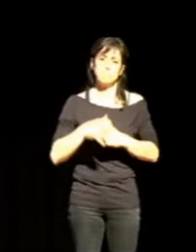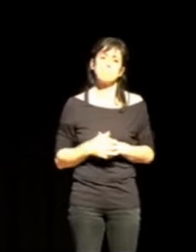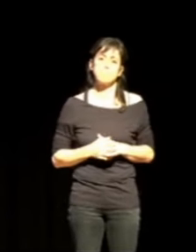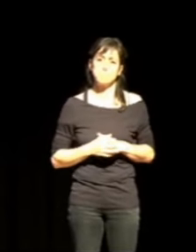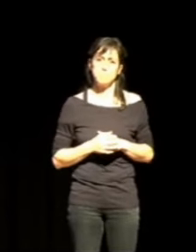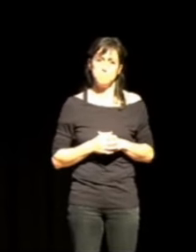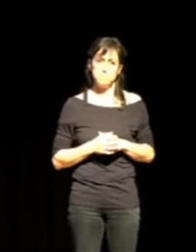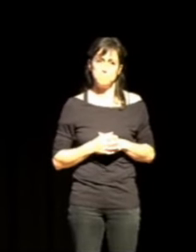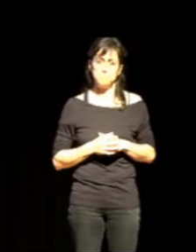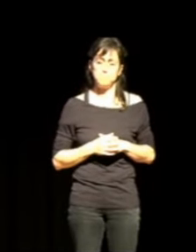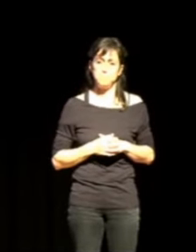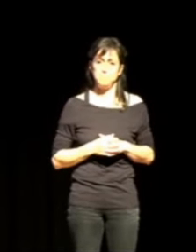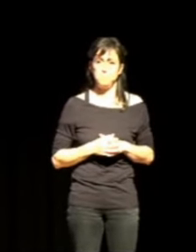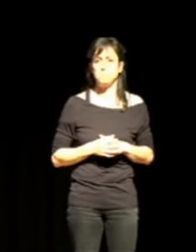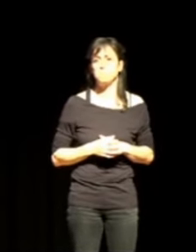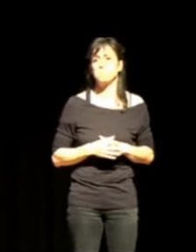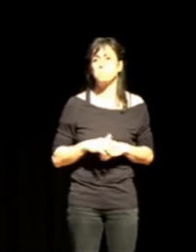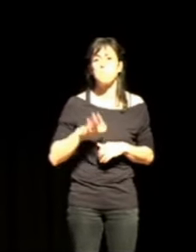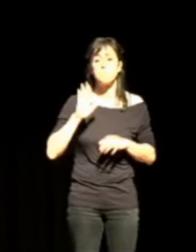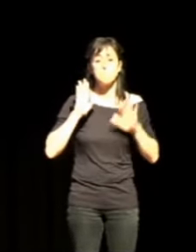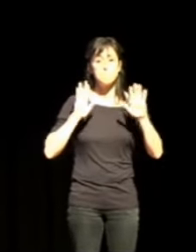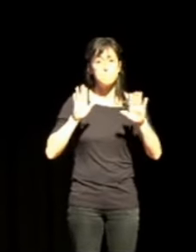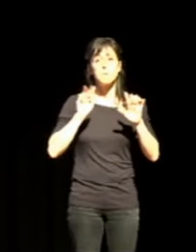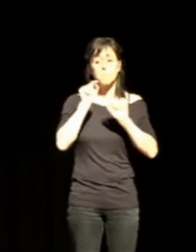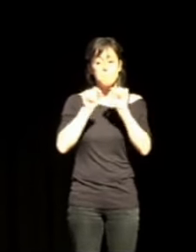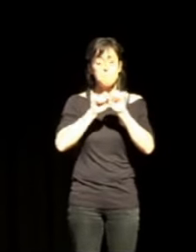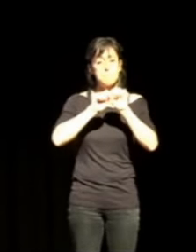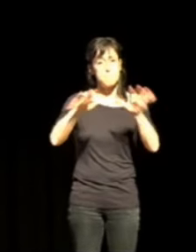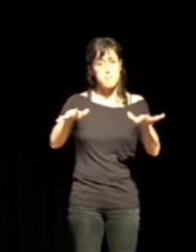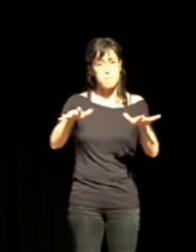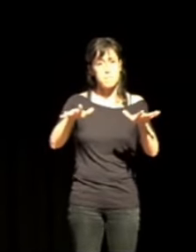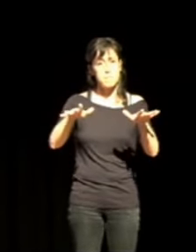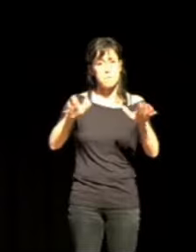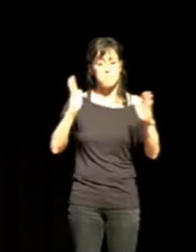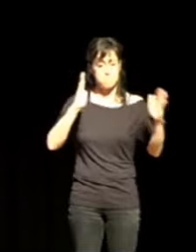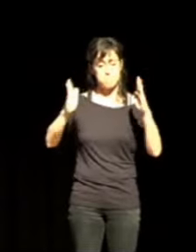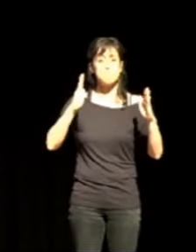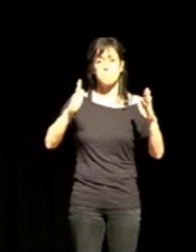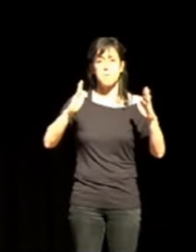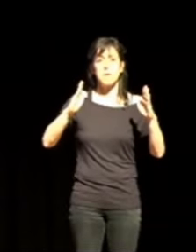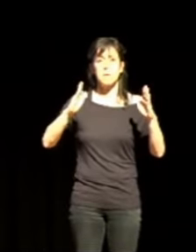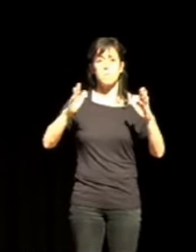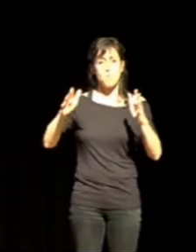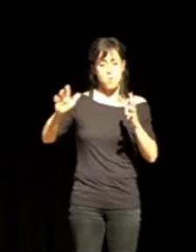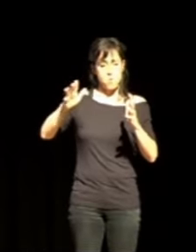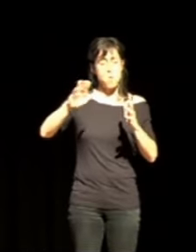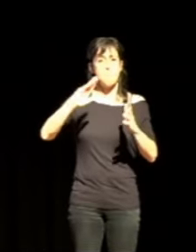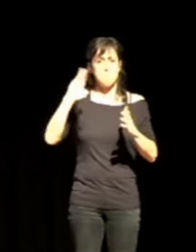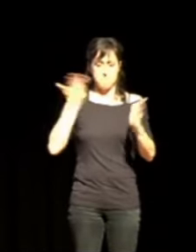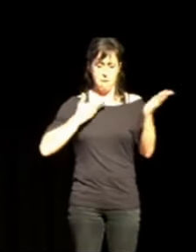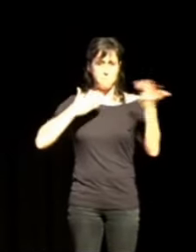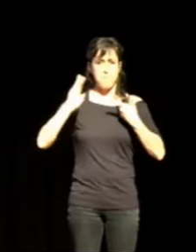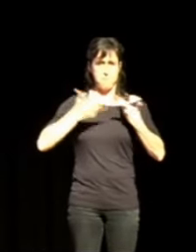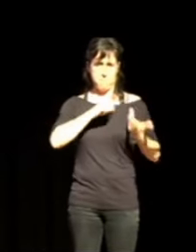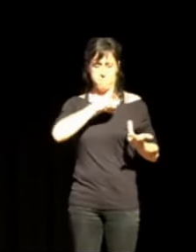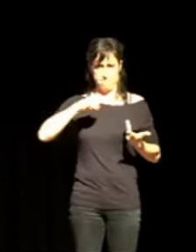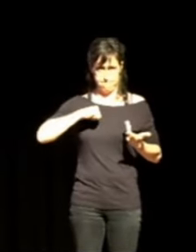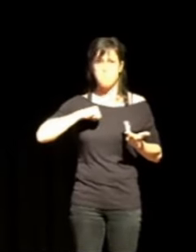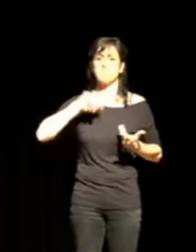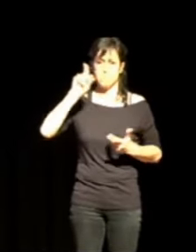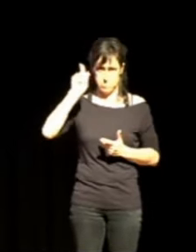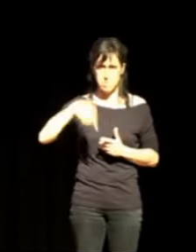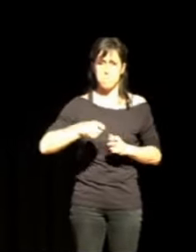Pero también se ha incrementado en la pandemia la violencia hacia sí mismo, con autolesiones.